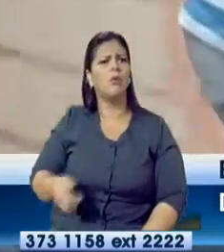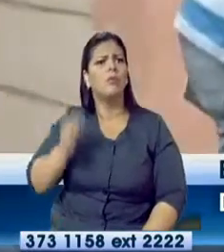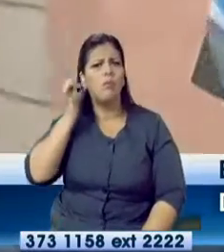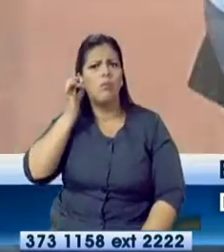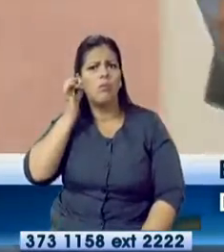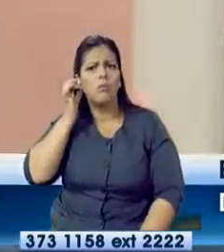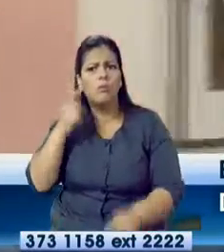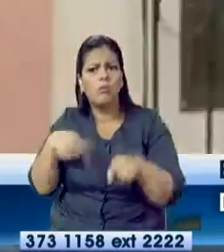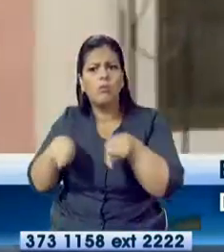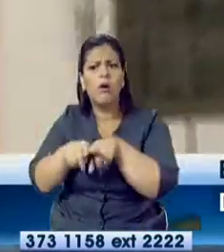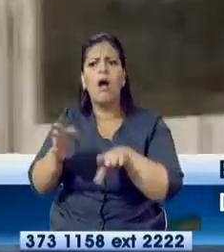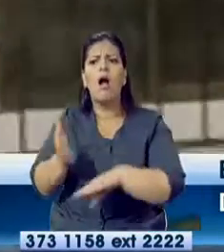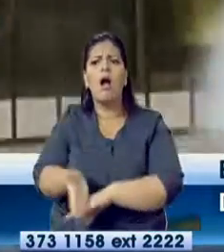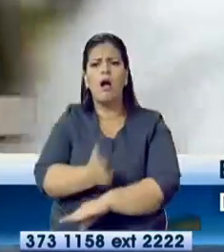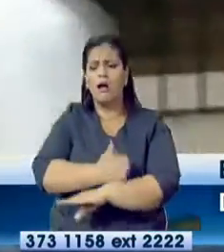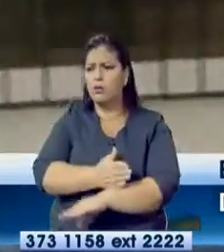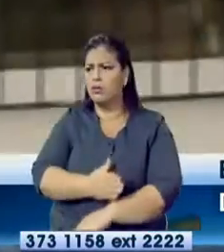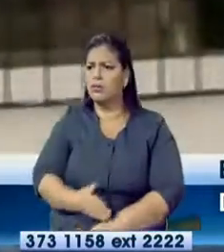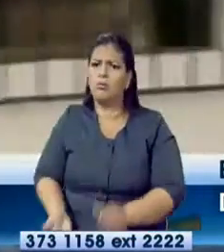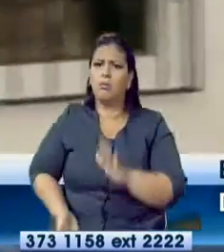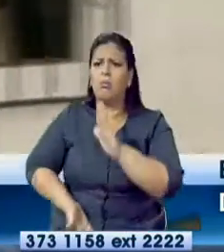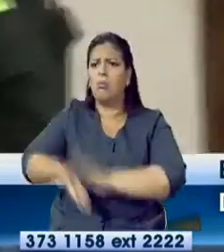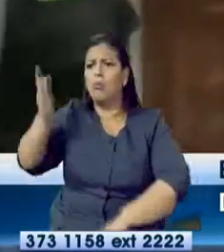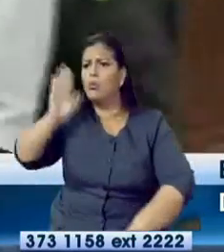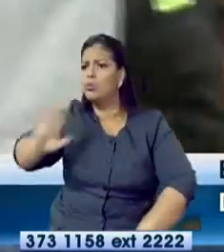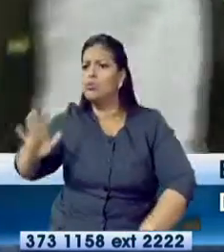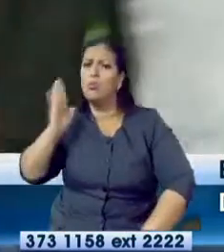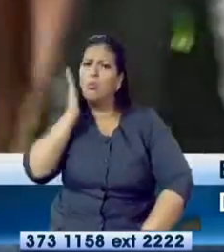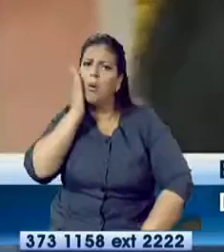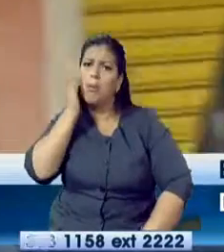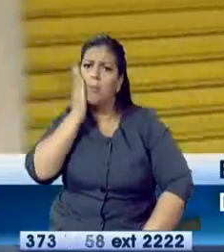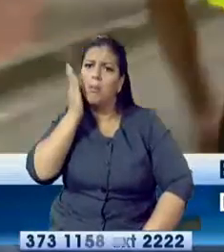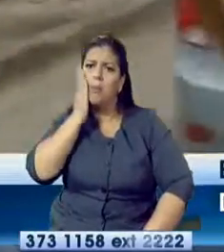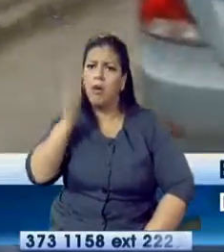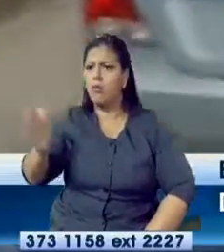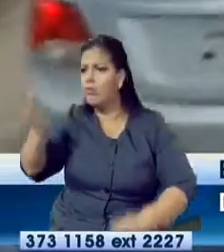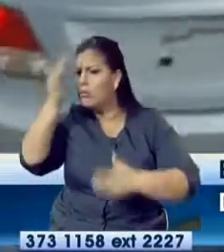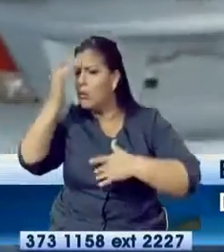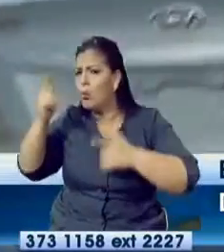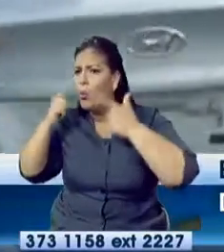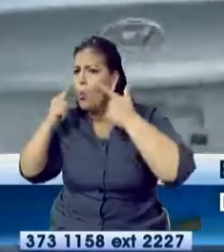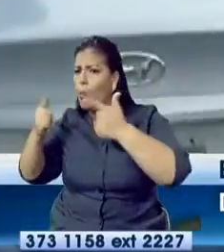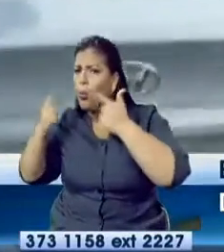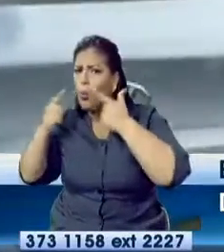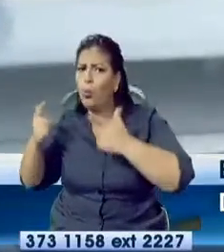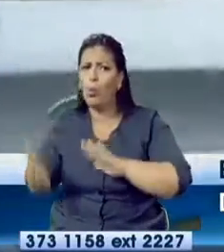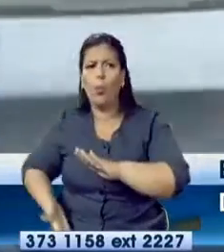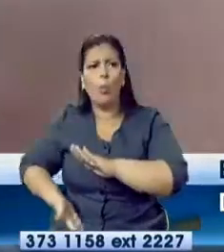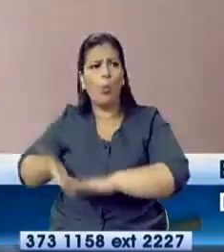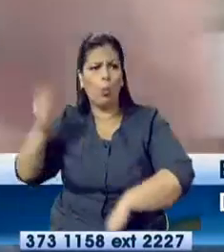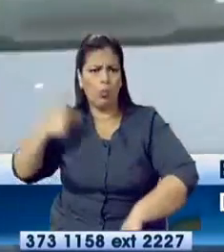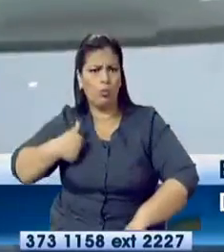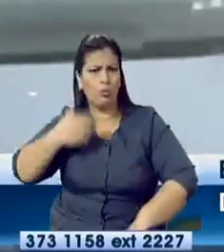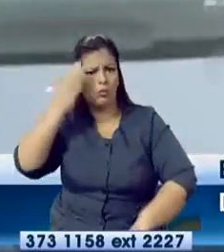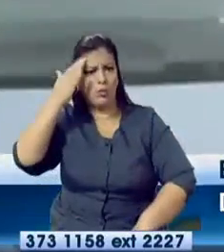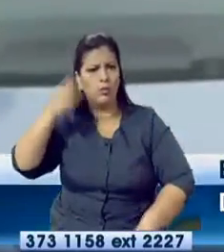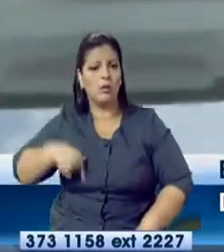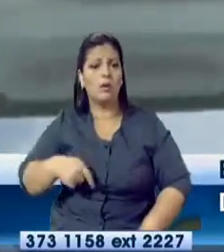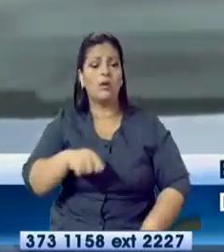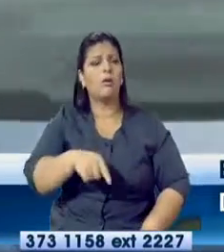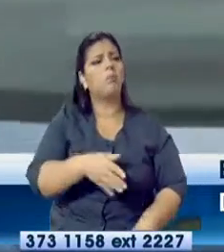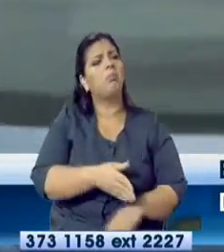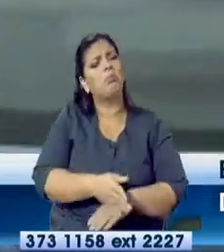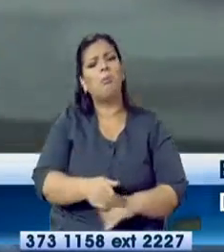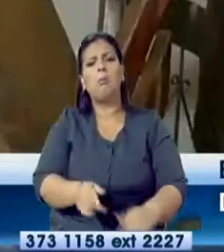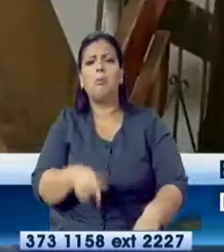pidió auxilio y me llamó. Y me dijo, llame a la policía, nada más. Y yo entré porque ella me llamó y el señor ya